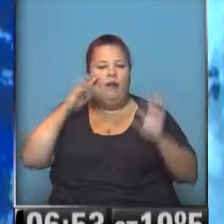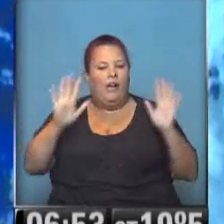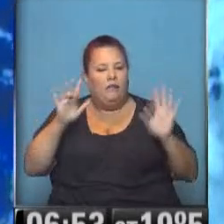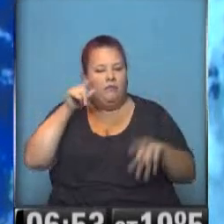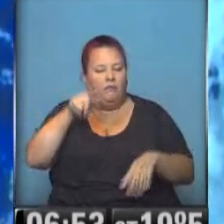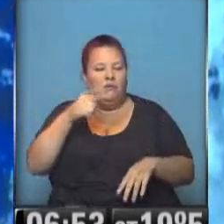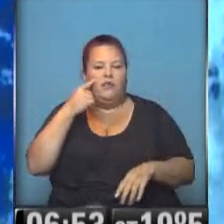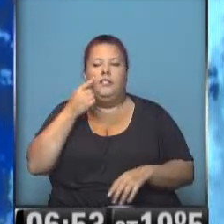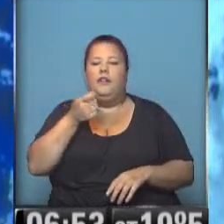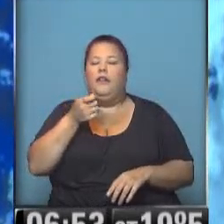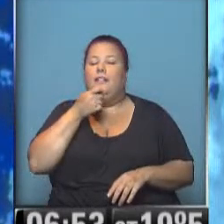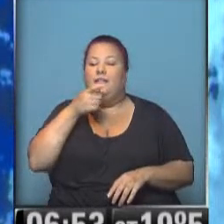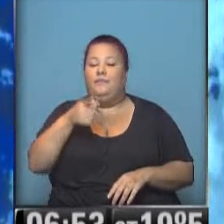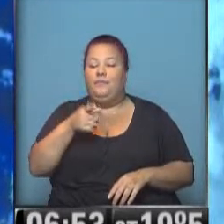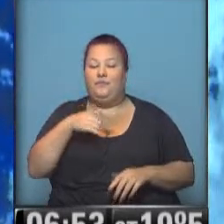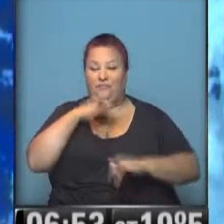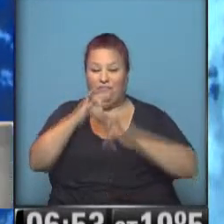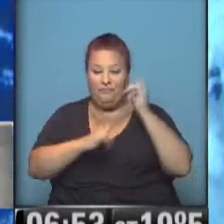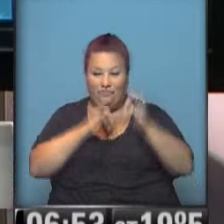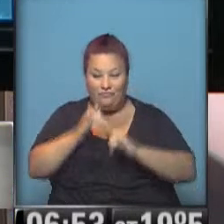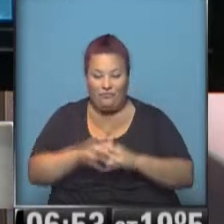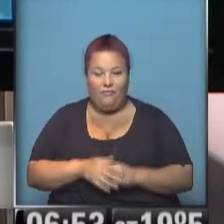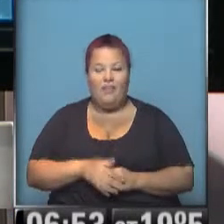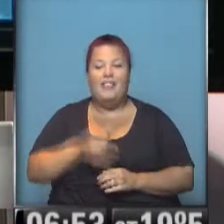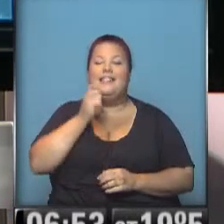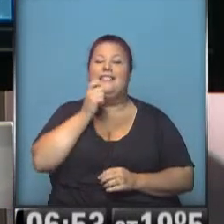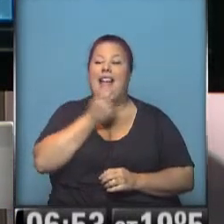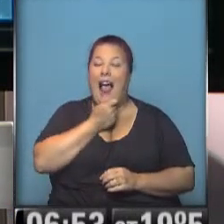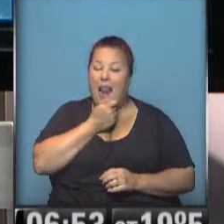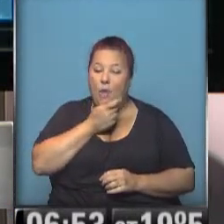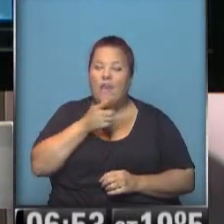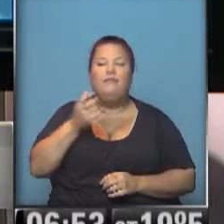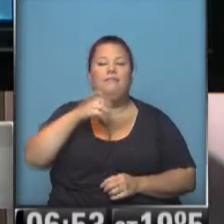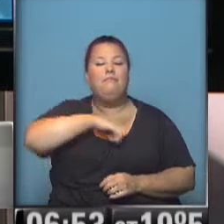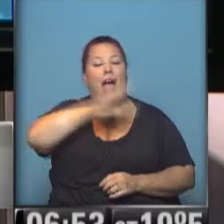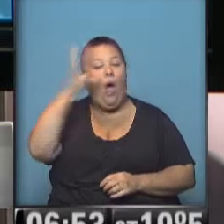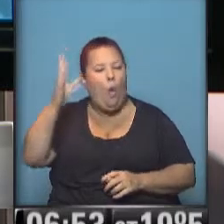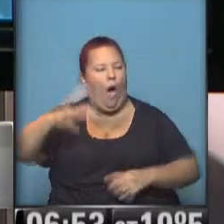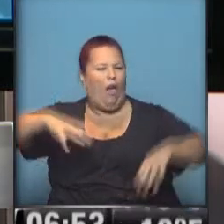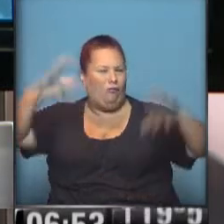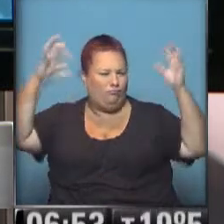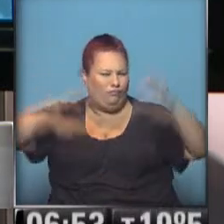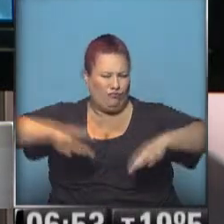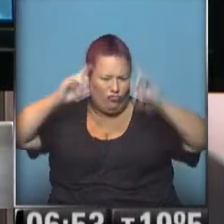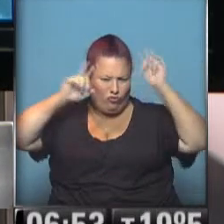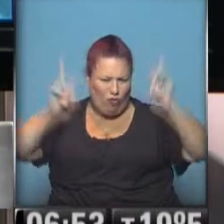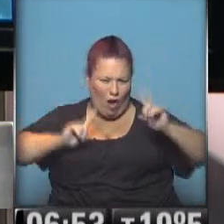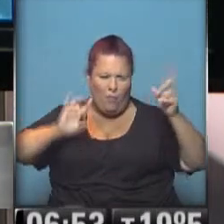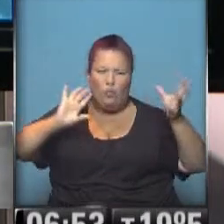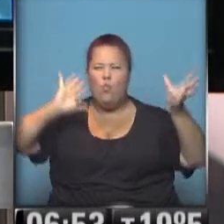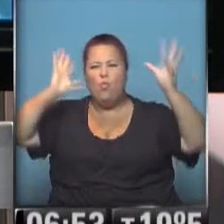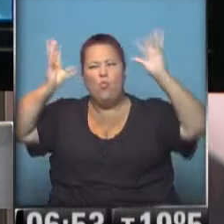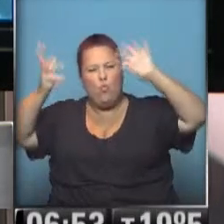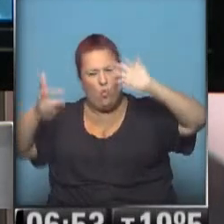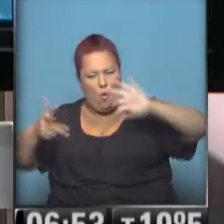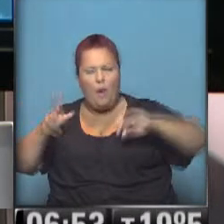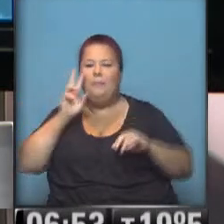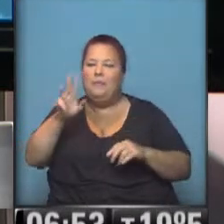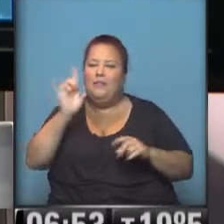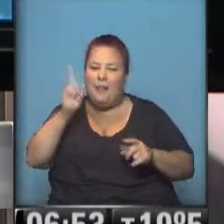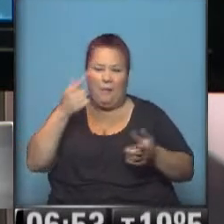ahí justamente que informábamos que el San Luis arrancó la madrugada con tormentas. Hay algunas nubes ahí y lo vemos